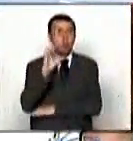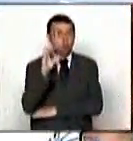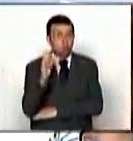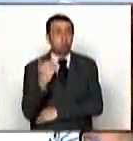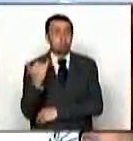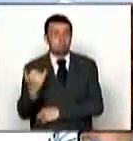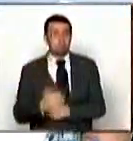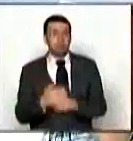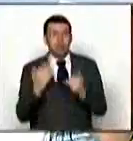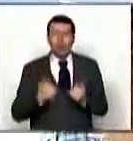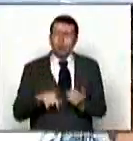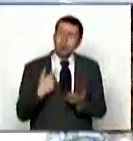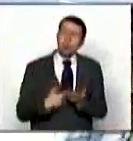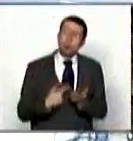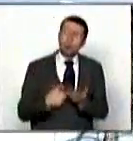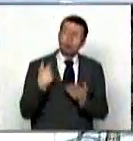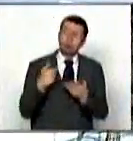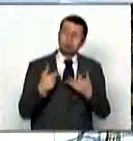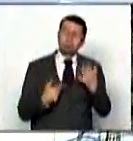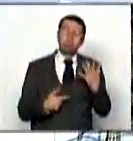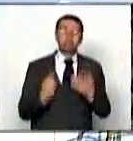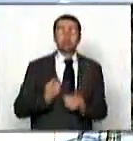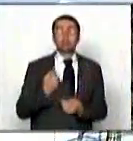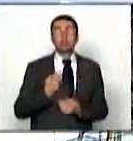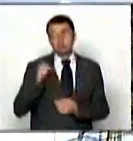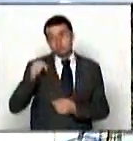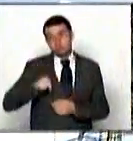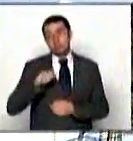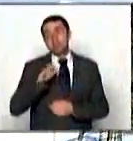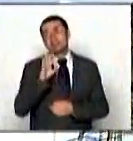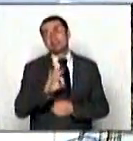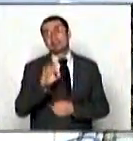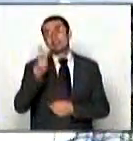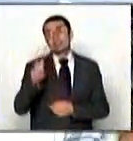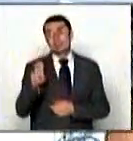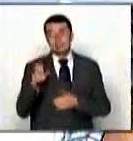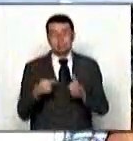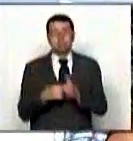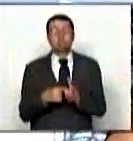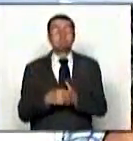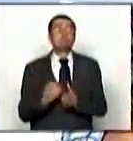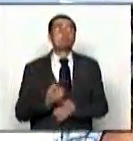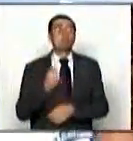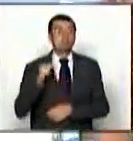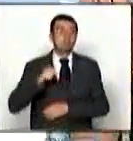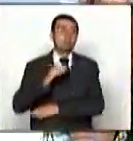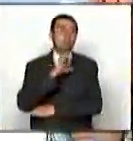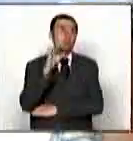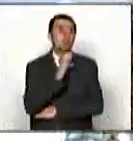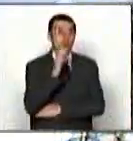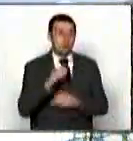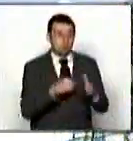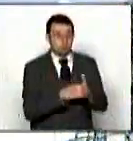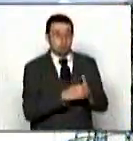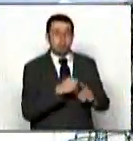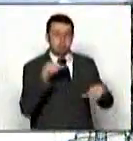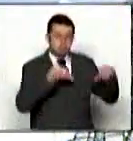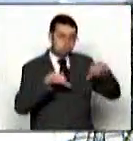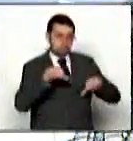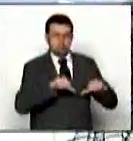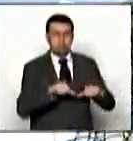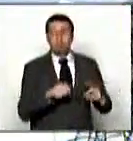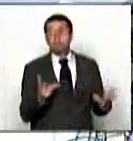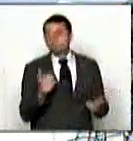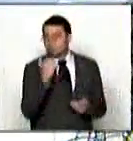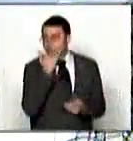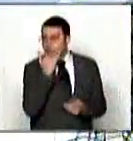tantas exigencias, hay 37. Por tantísimas exigencias, hay 37. Y vamos a ver qué pasa